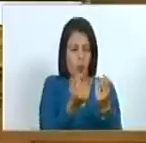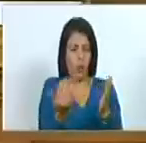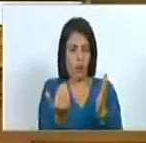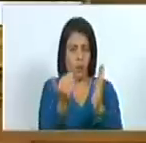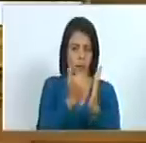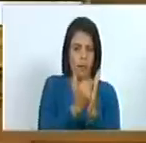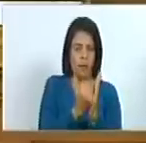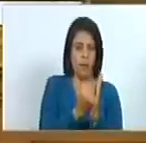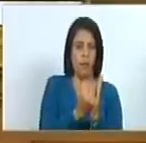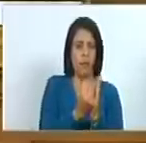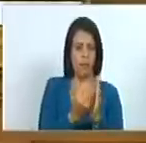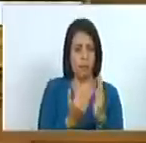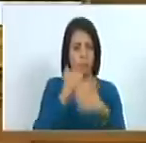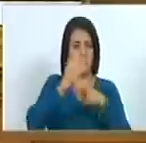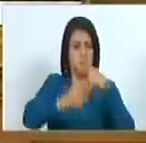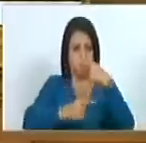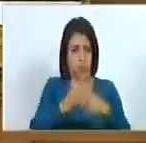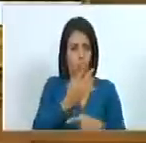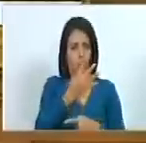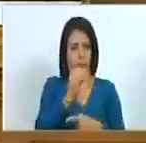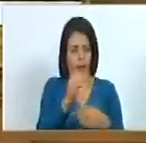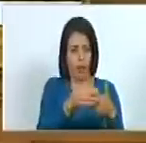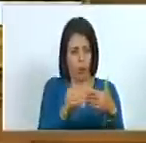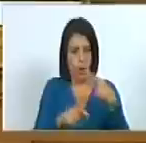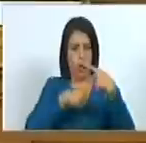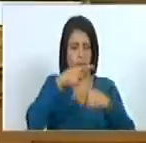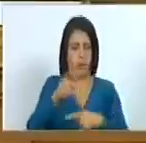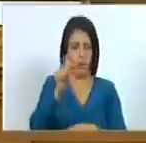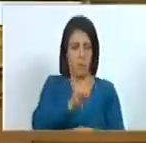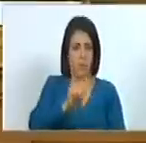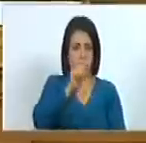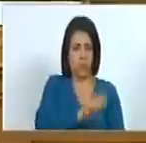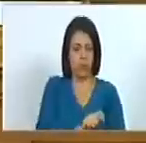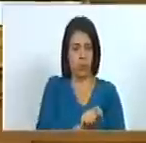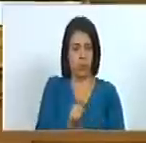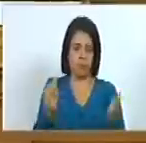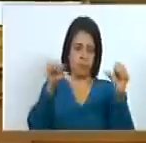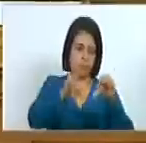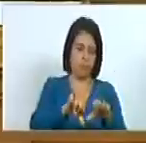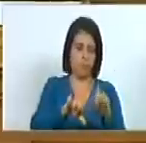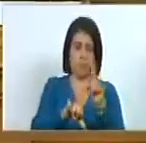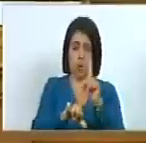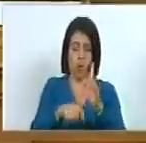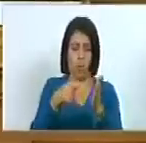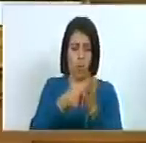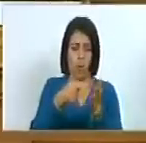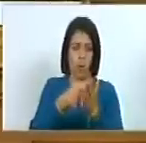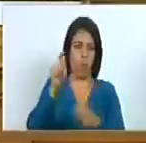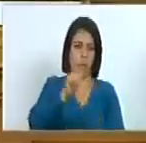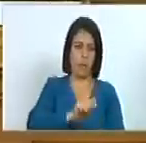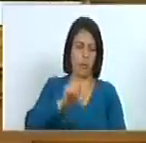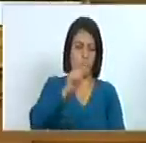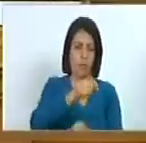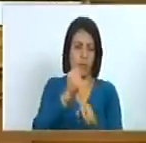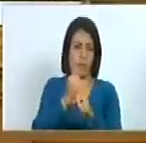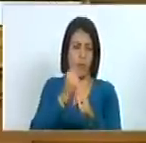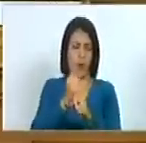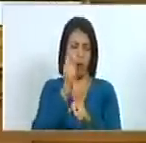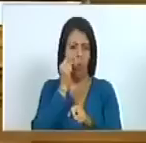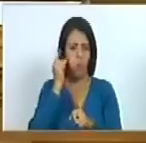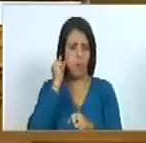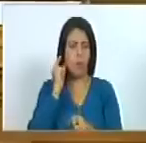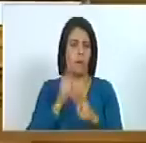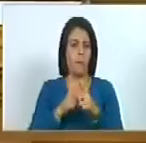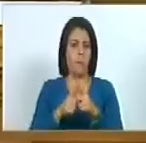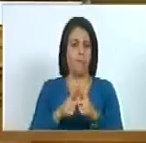el siguiente mes $40, y el siguiente mes $40. Conclusión, no se deteriora el ingreso del trabajador o trabajadora